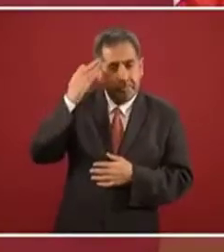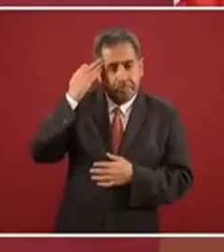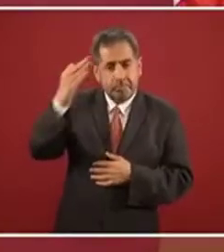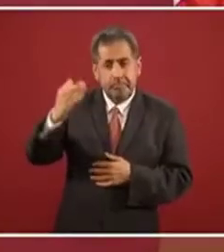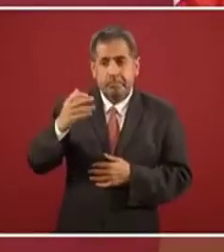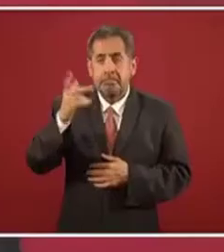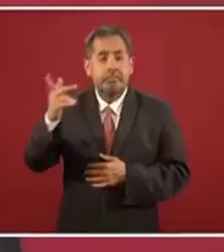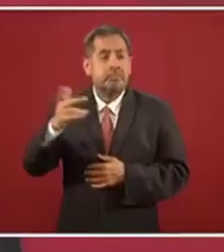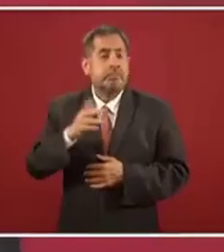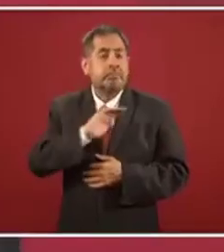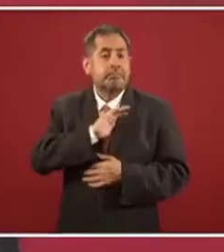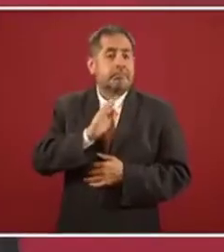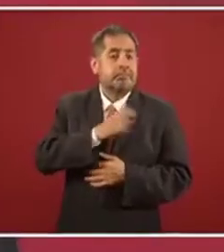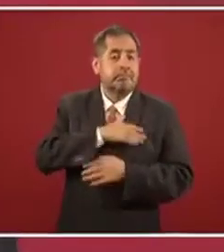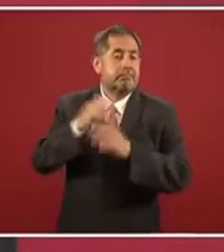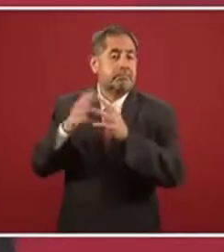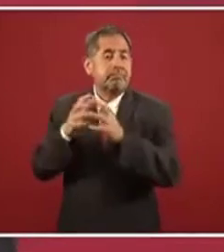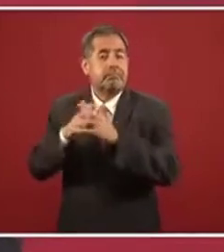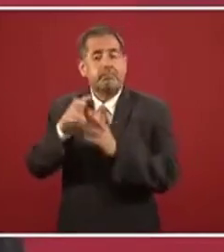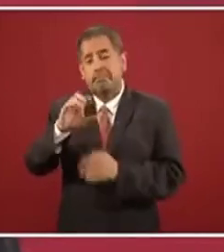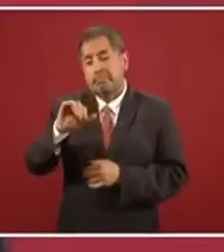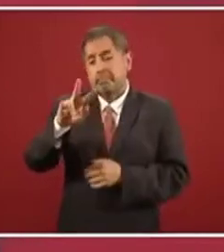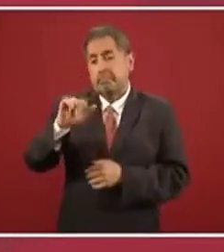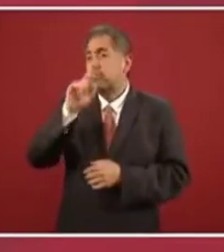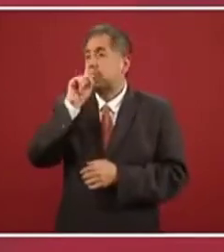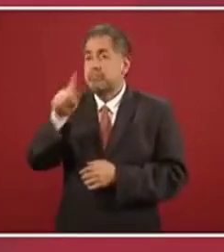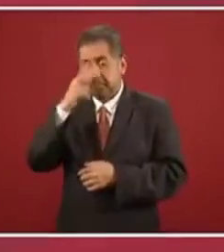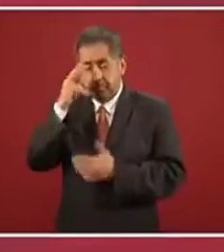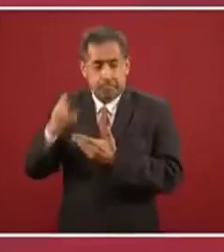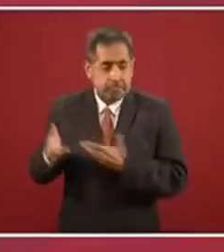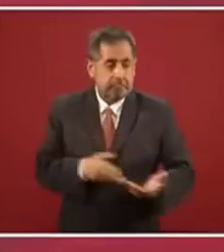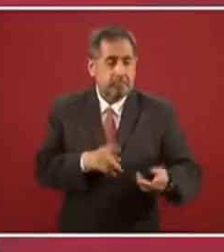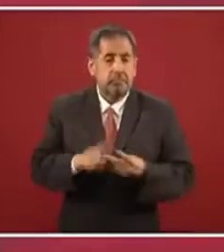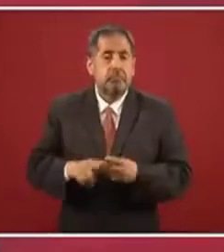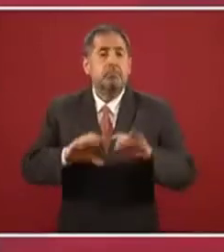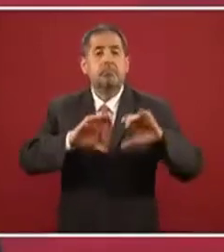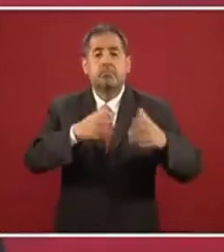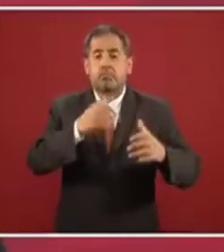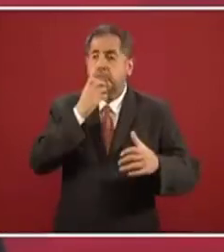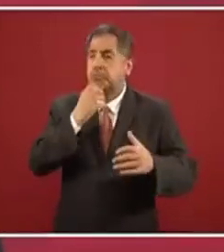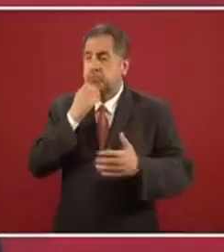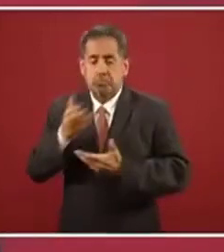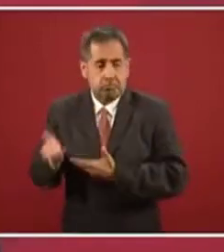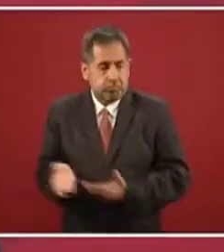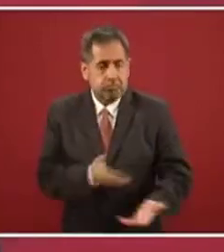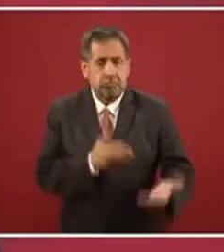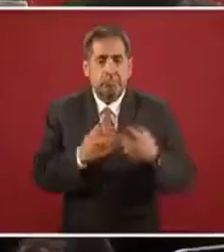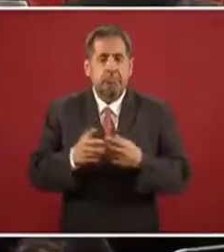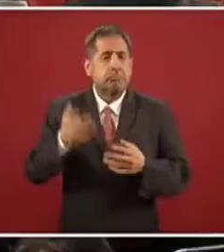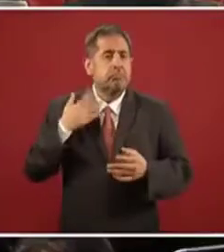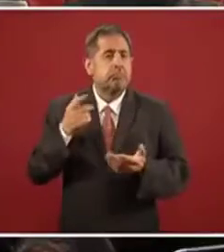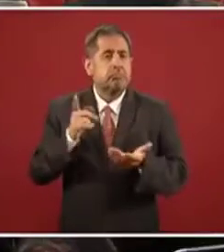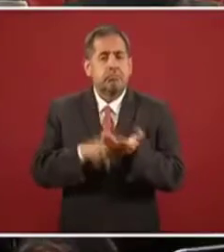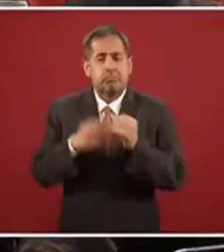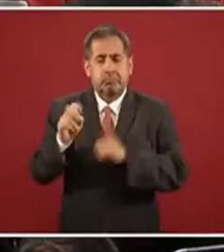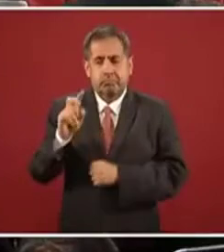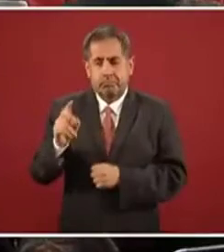Civil Española o cuando se recibió a la comunidad judía en los años 30, que eran perseguidos